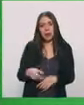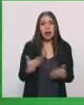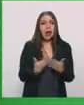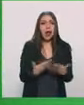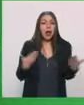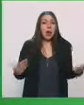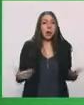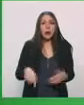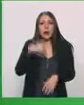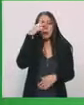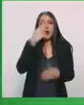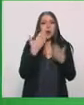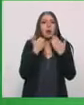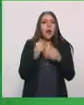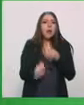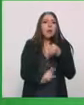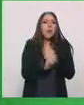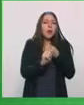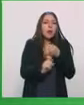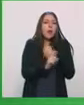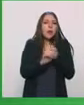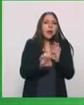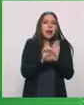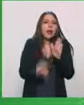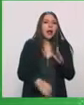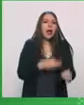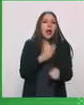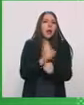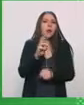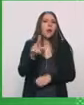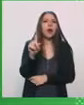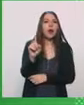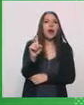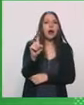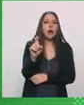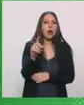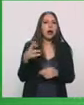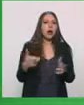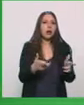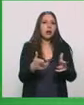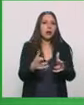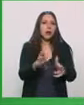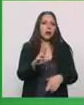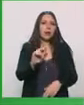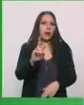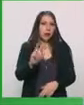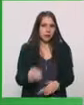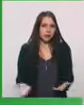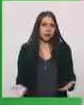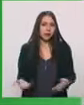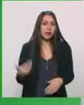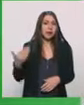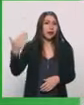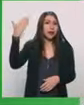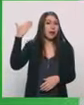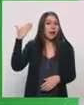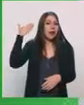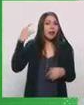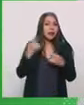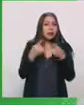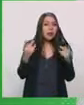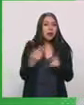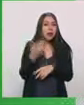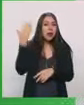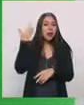tendría los problemas que tiene con el agua del río Bravo. O sea, la historia del pasado modifica el presente, ¿no? Aquí